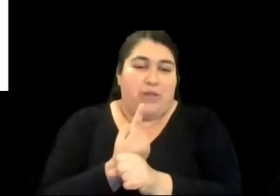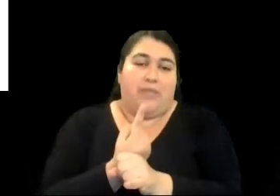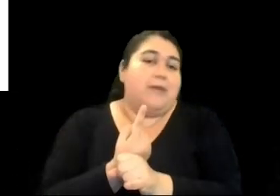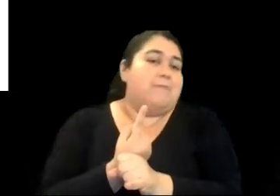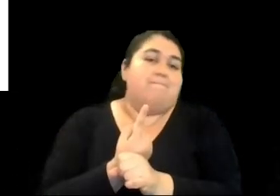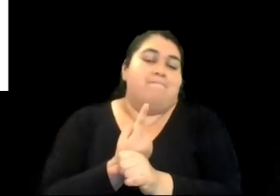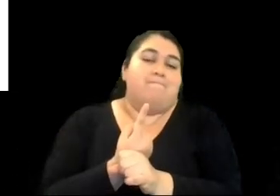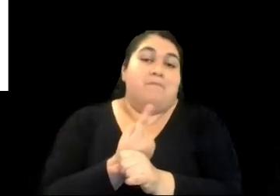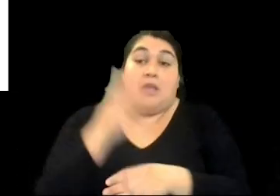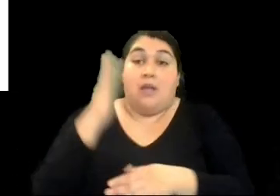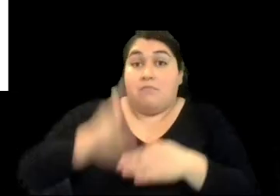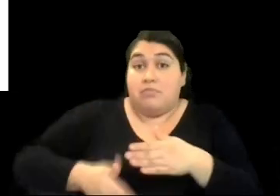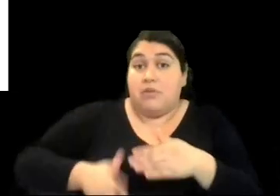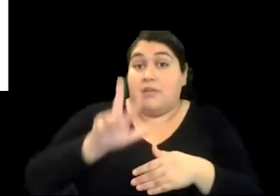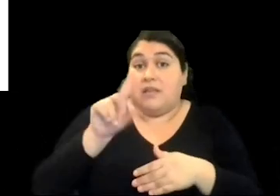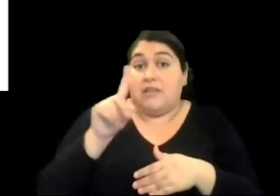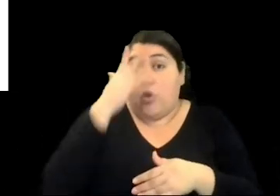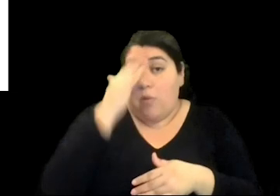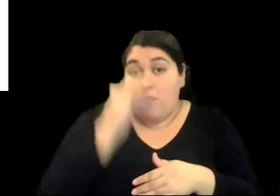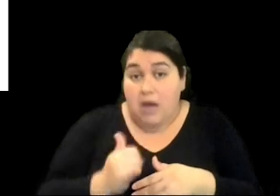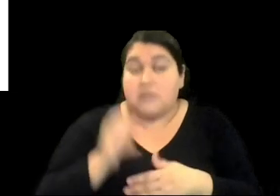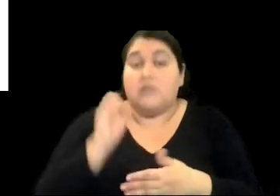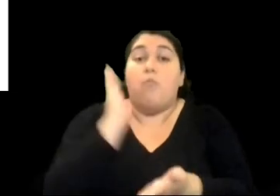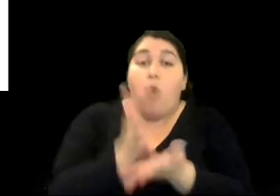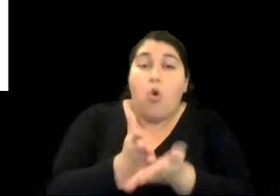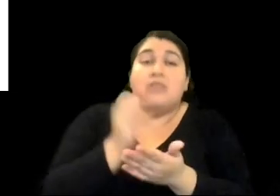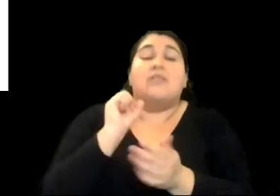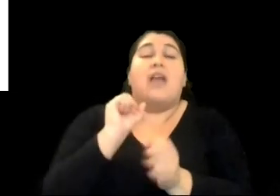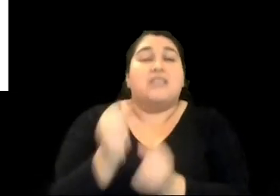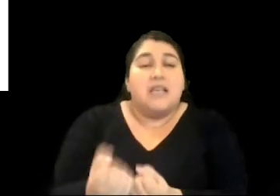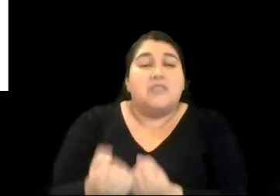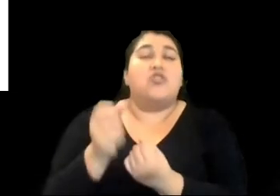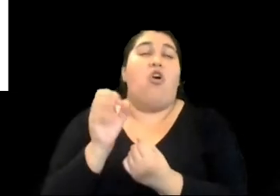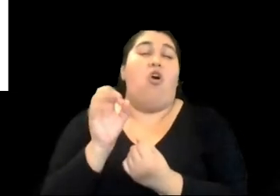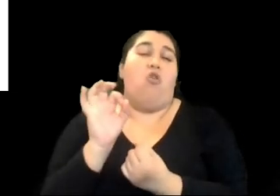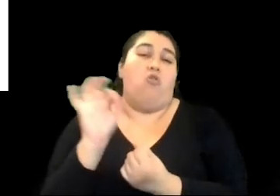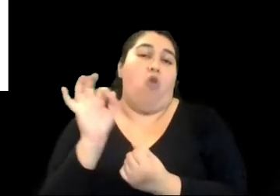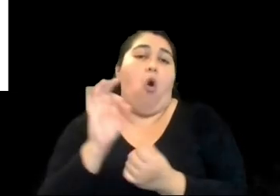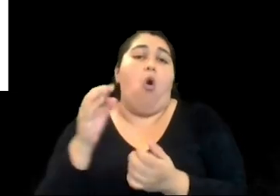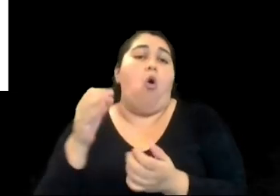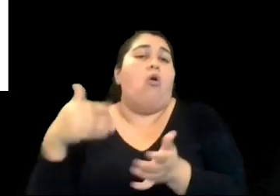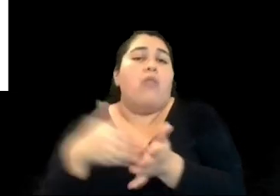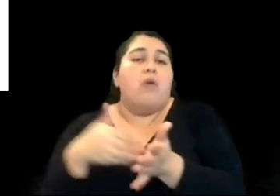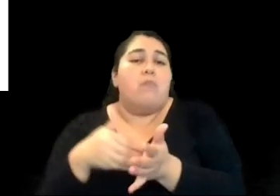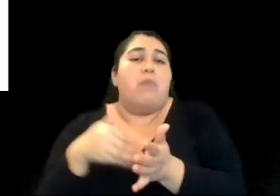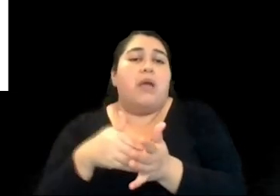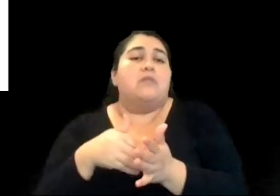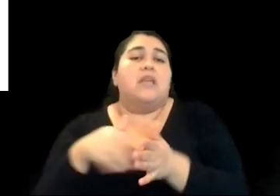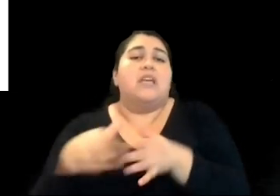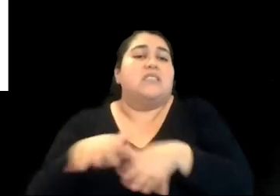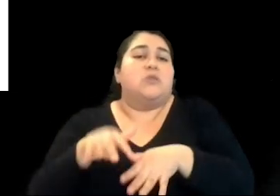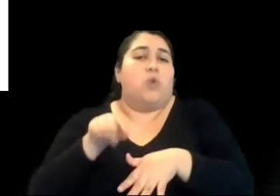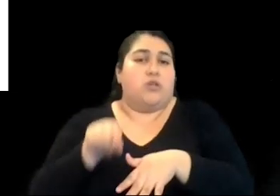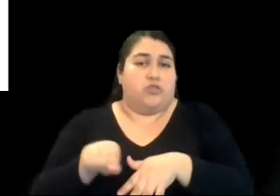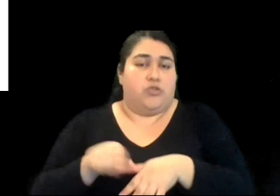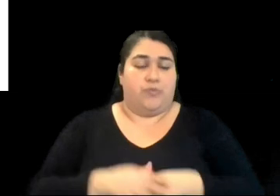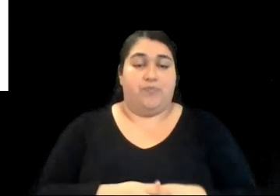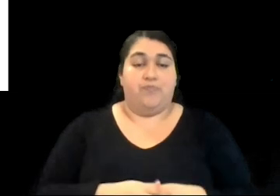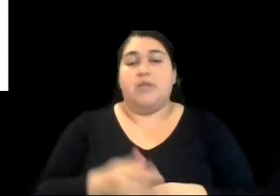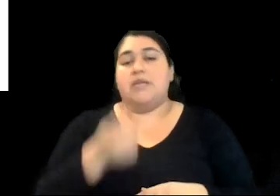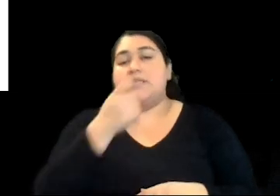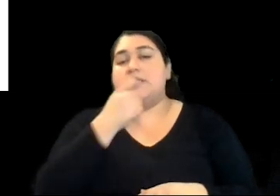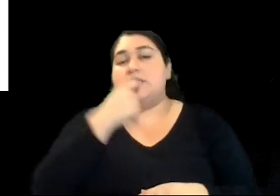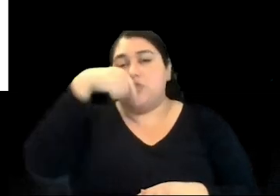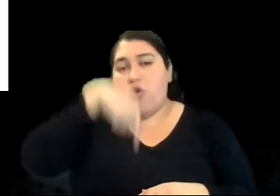al 31 de marzo, multas, sanciones o intereses vinculados con estas obligaciones. Si yo hoy tengo un